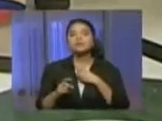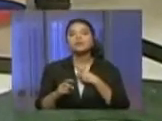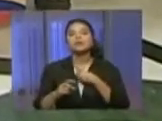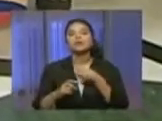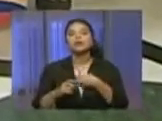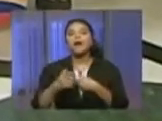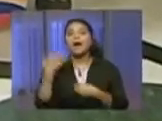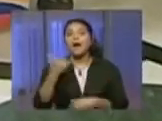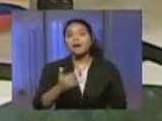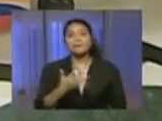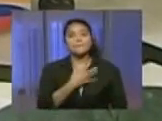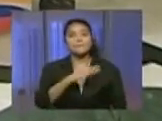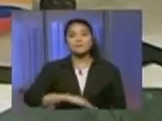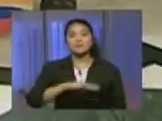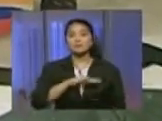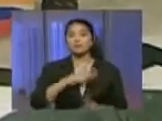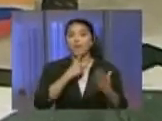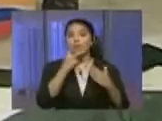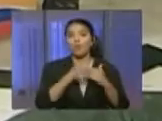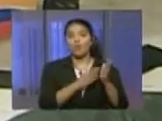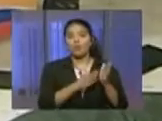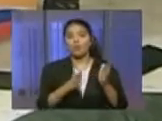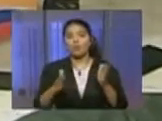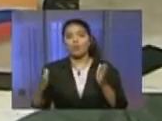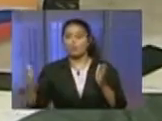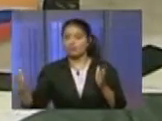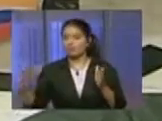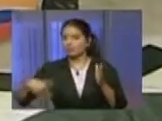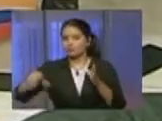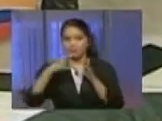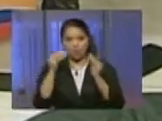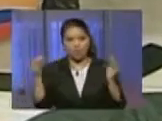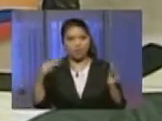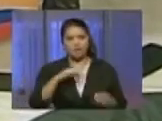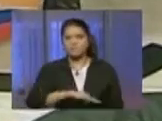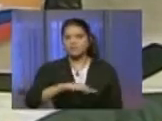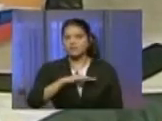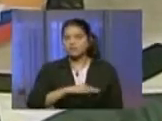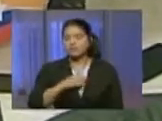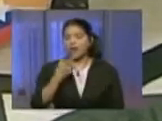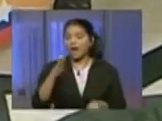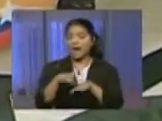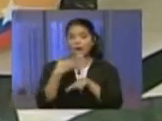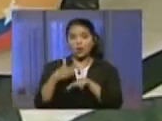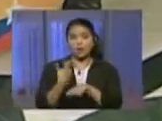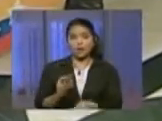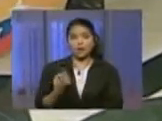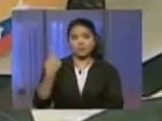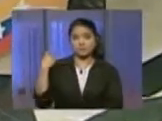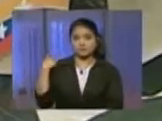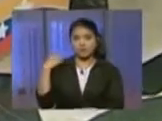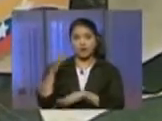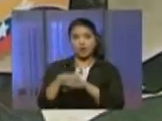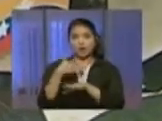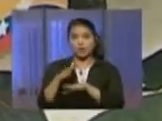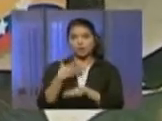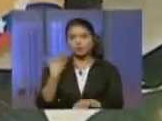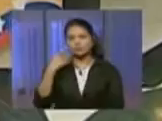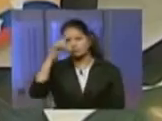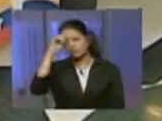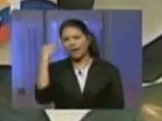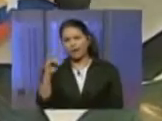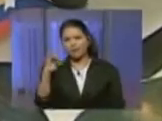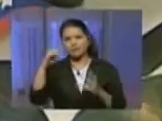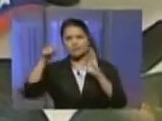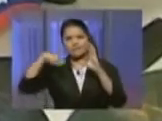las grandes misiones y las misiones No El jueves pasado no sé si tenemos ahí